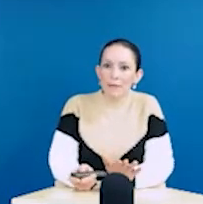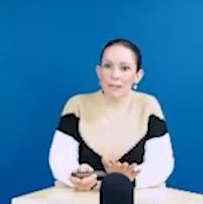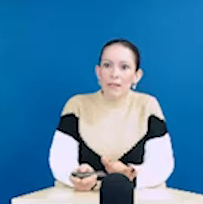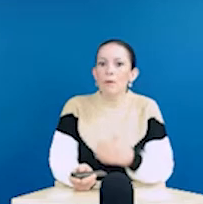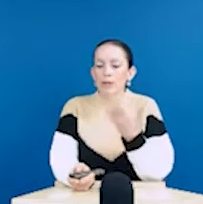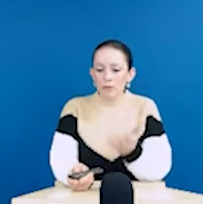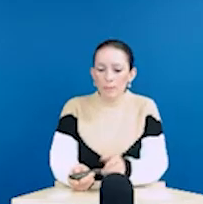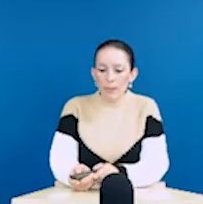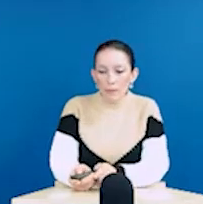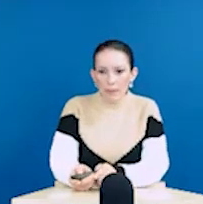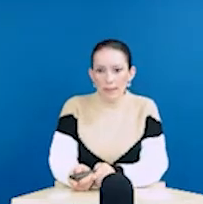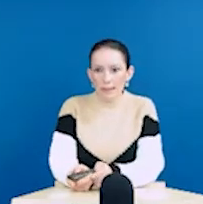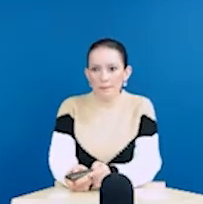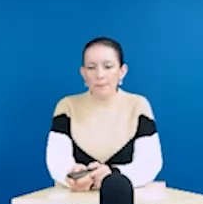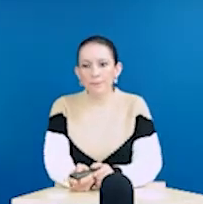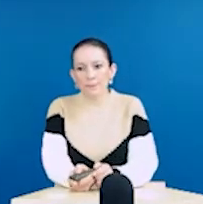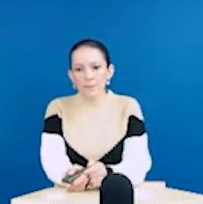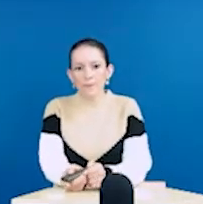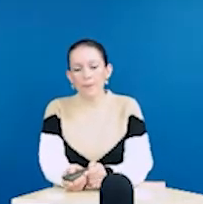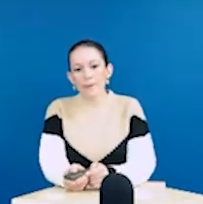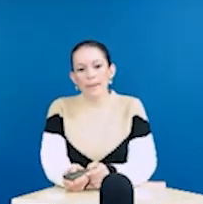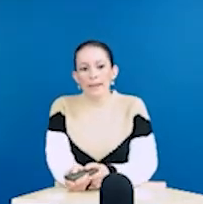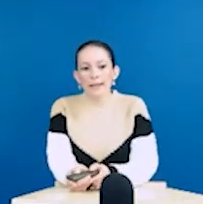mantiene estable o eso se puede complicar.